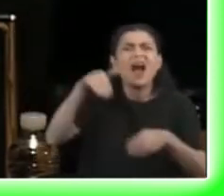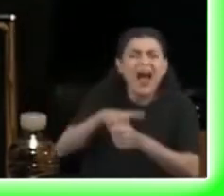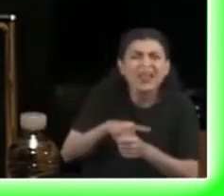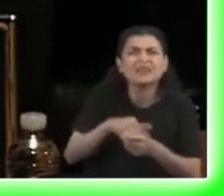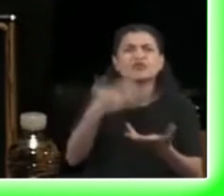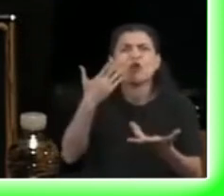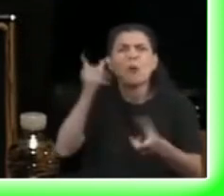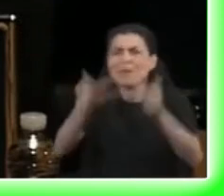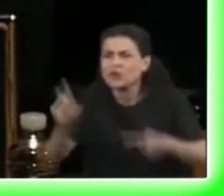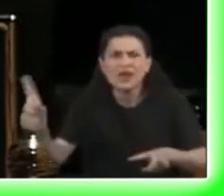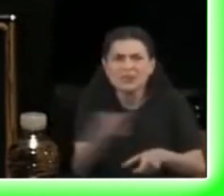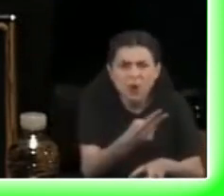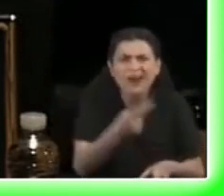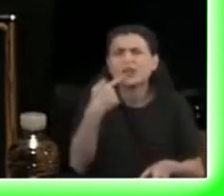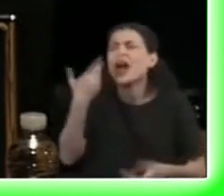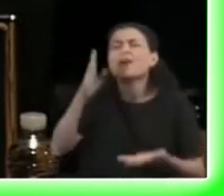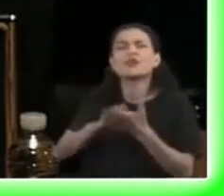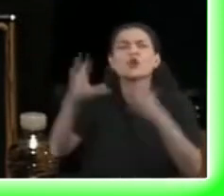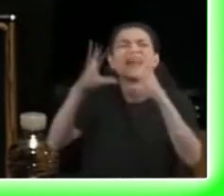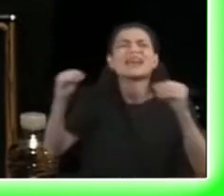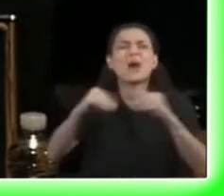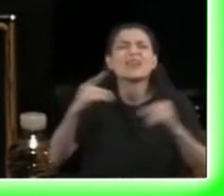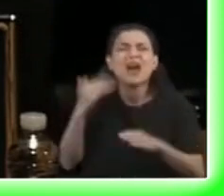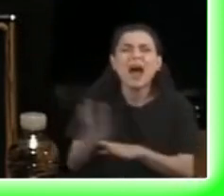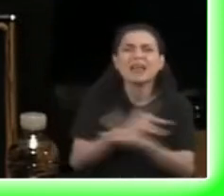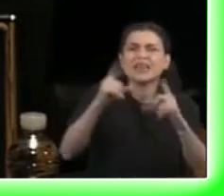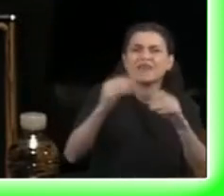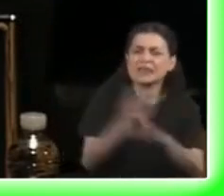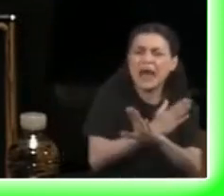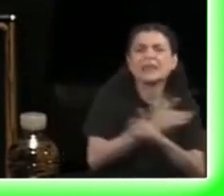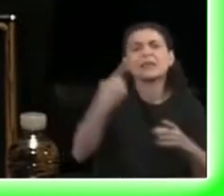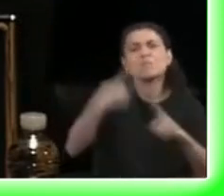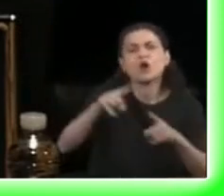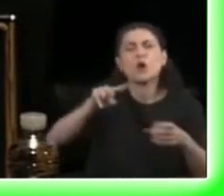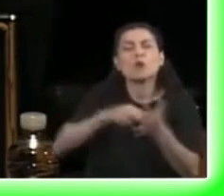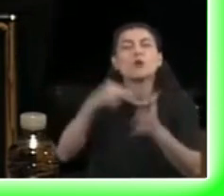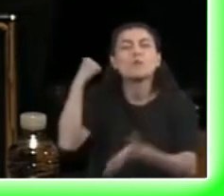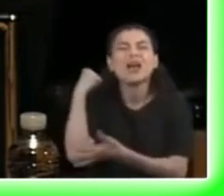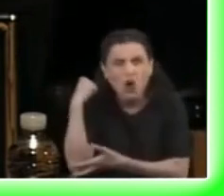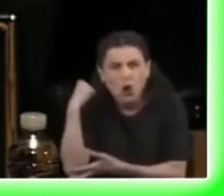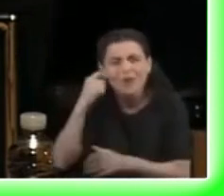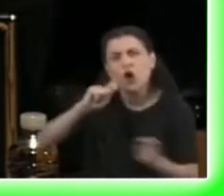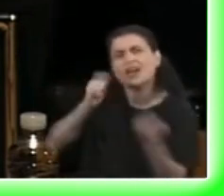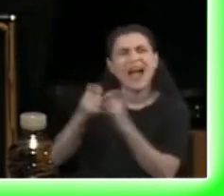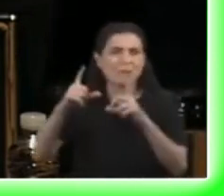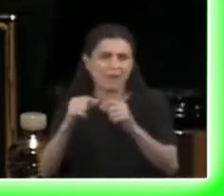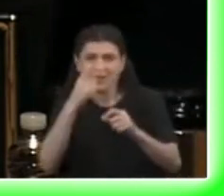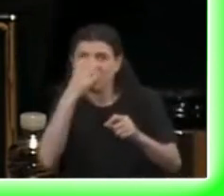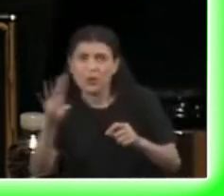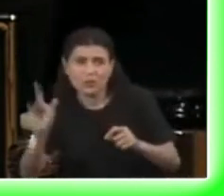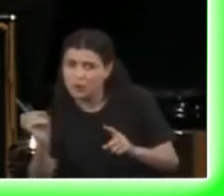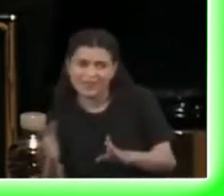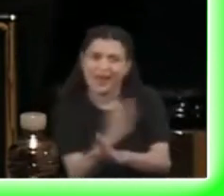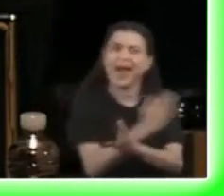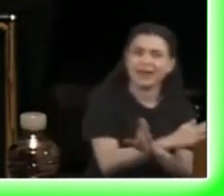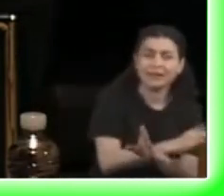octubre para tapar que cometieron el fraude electoral más elevado de la historia y donde ahora están metiendo preso a quien ganó las